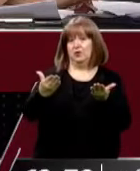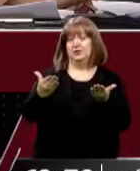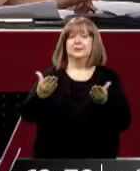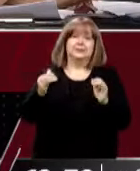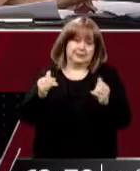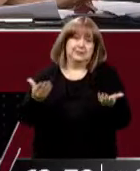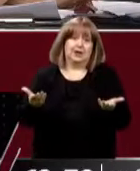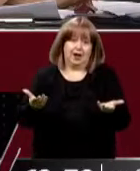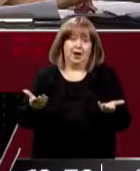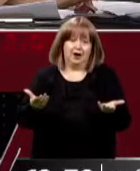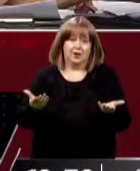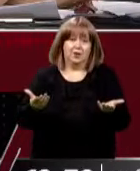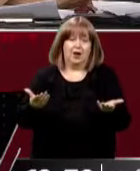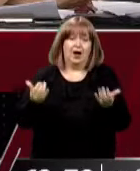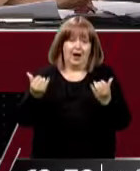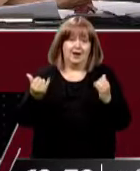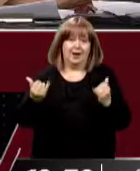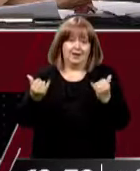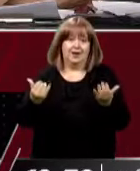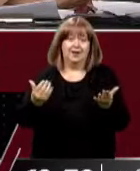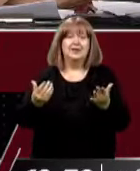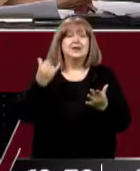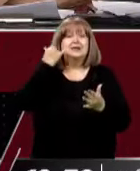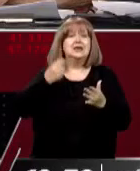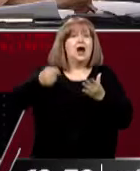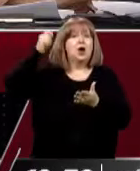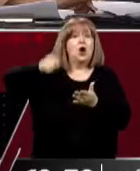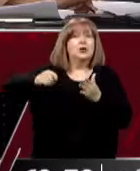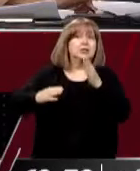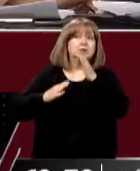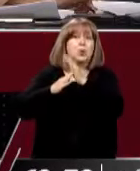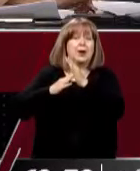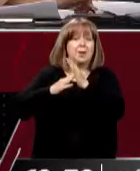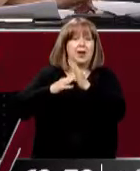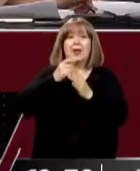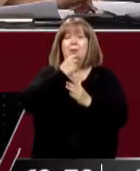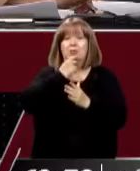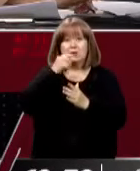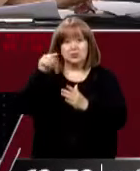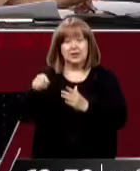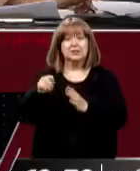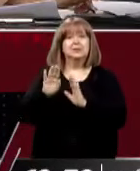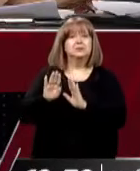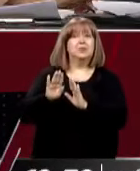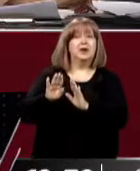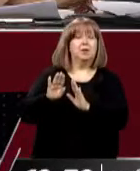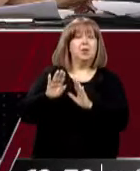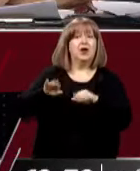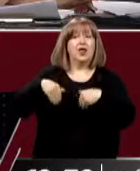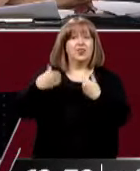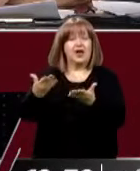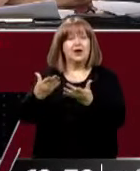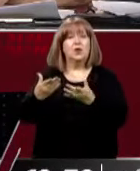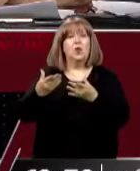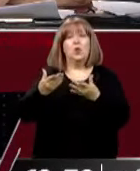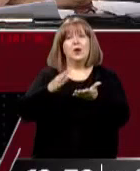tenemos procedimientos judiciales en marcha. El Tribunal Superior o la Corte Suprema de Justicia de la provincia de Mendoza está esperando que nosotros entreguemos esta carpeta